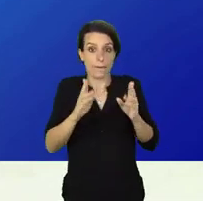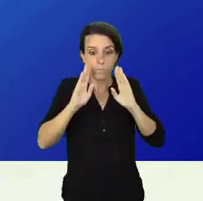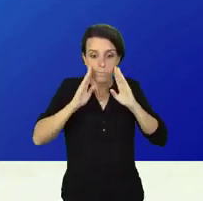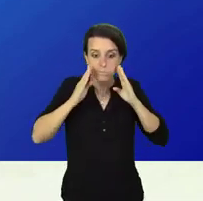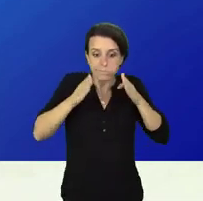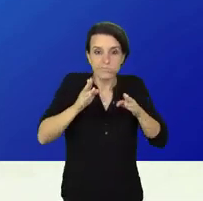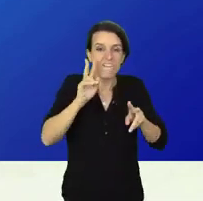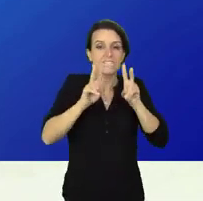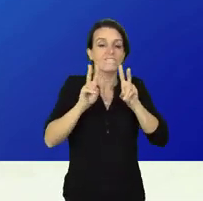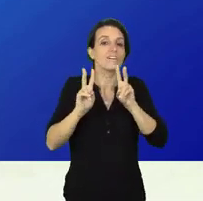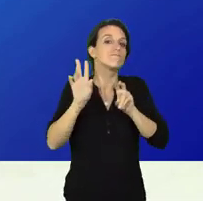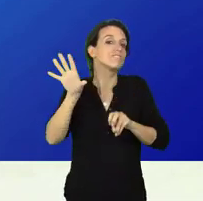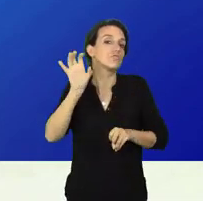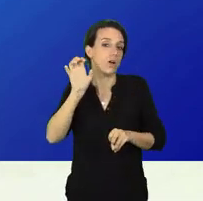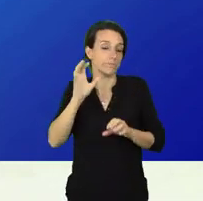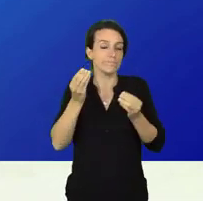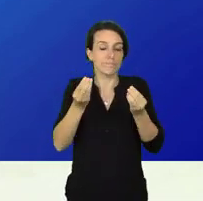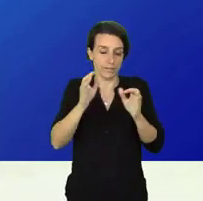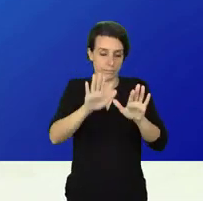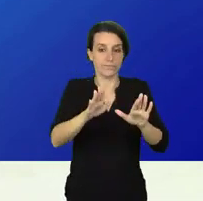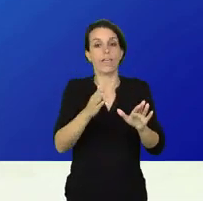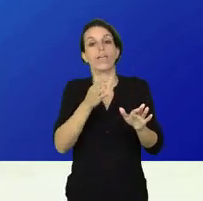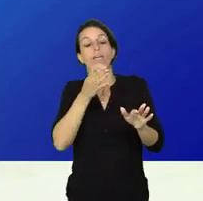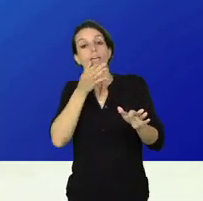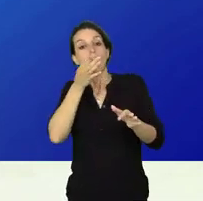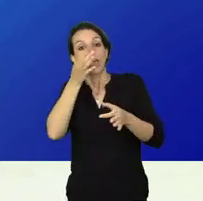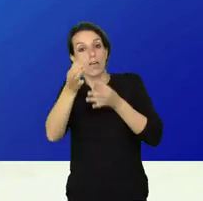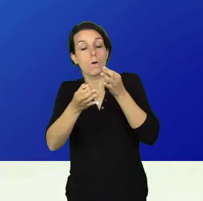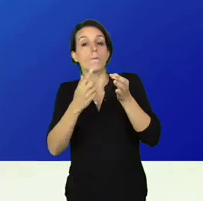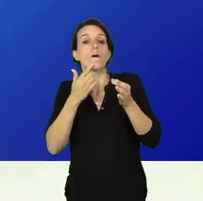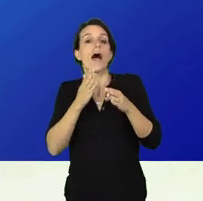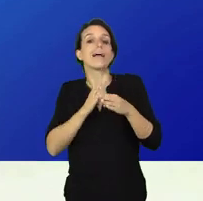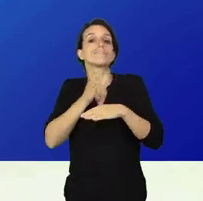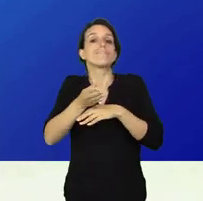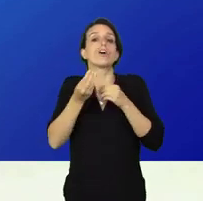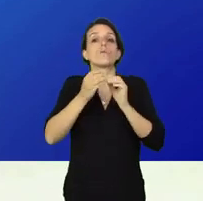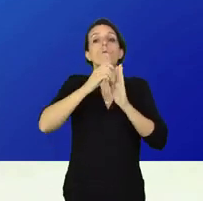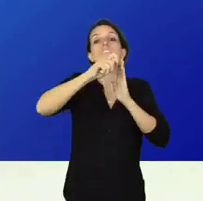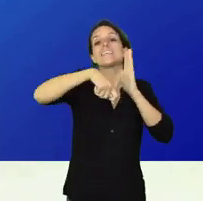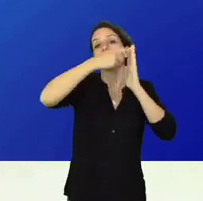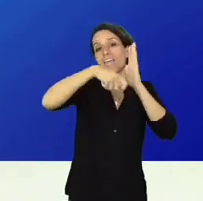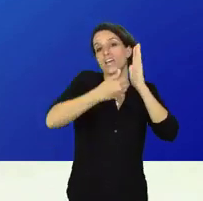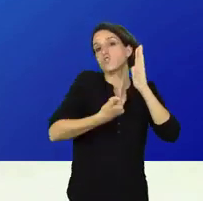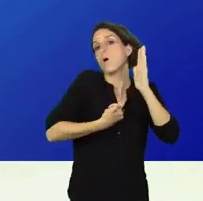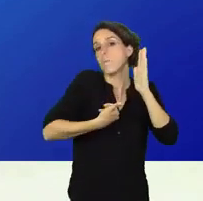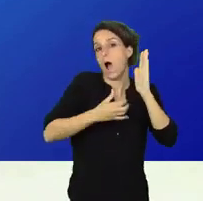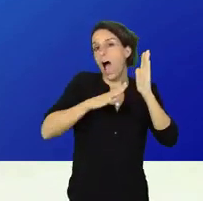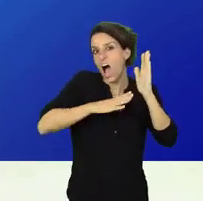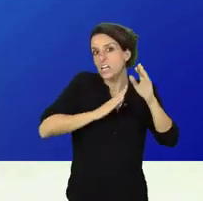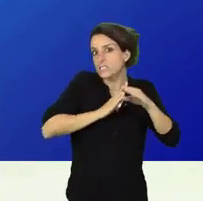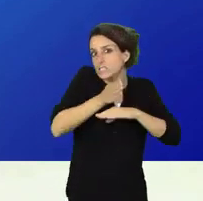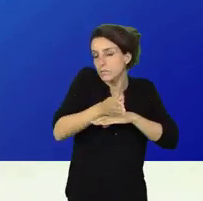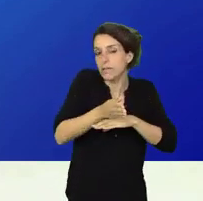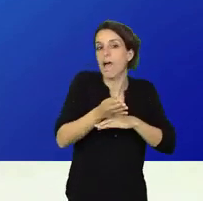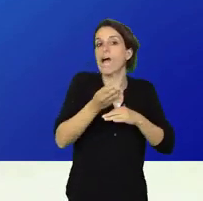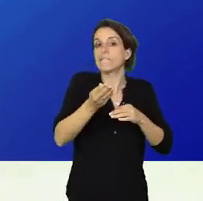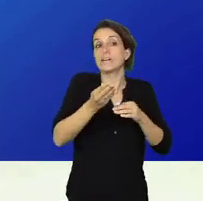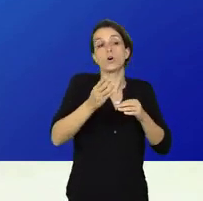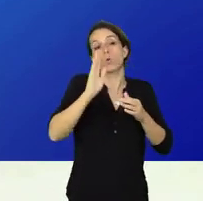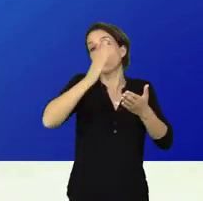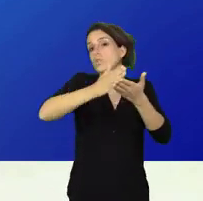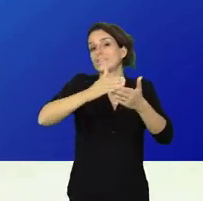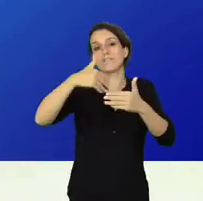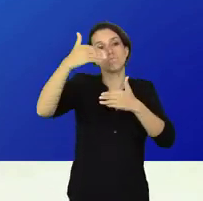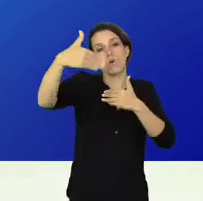qué? Básicamente porque actualmente lo que sucede con la accesibilidad, por ejemplo, del cine, es que la accesibilidad entra en